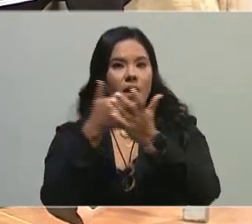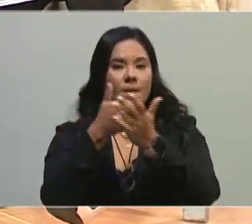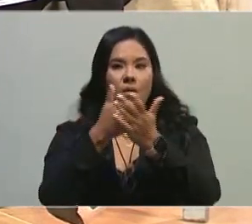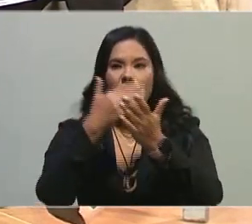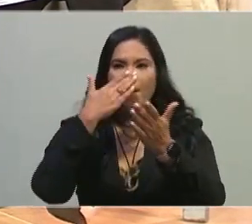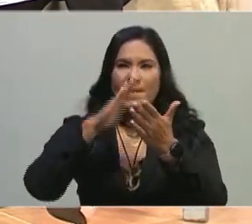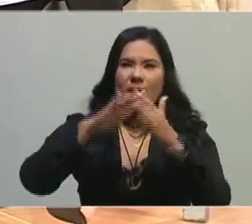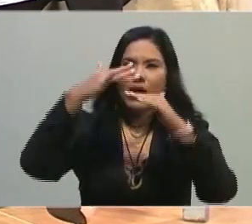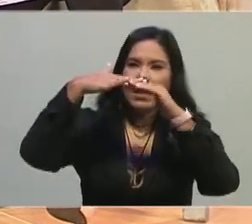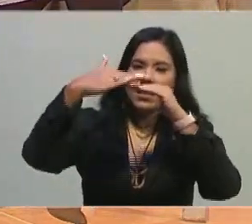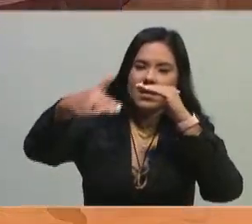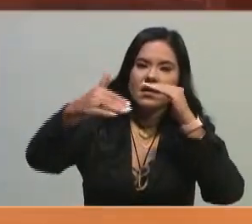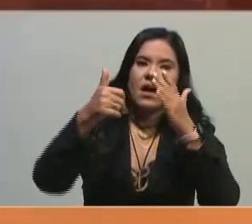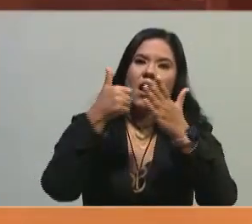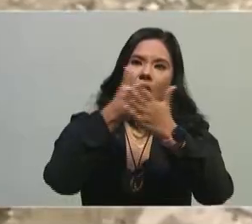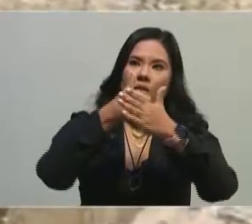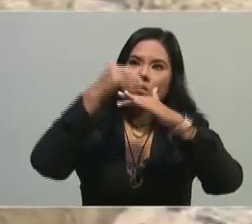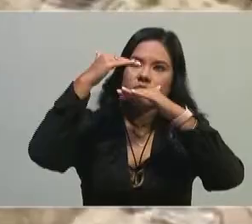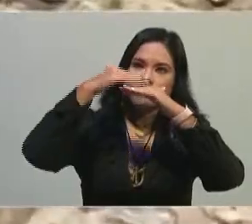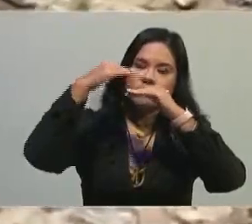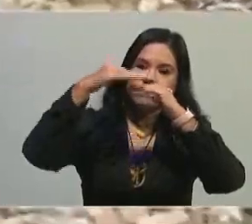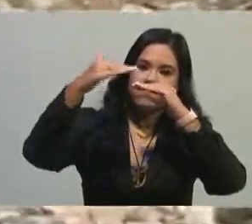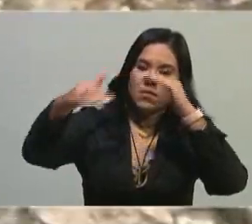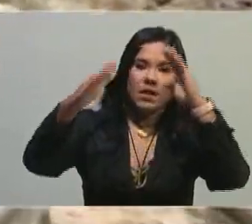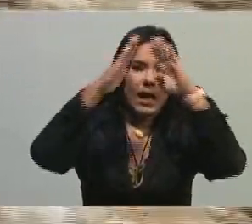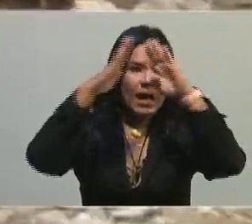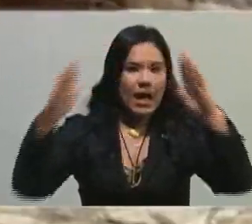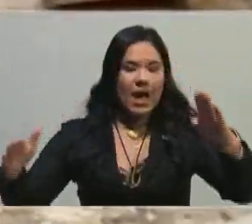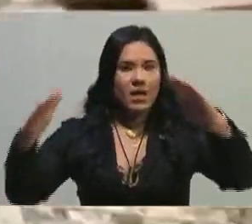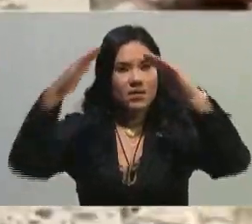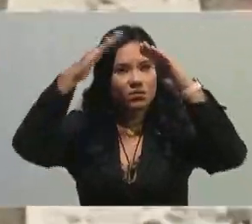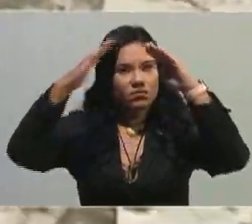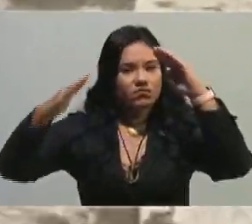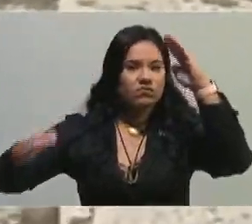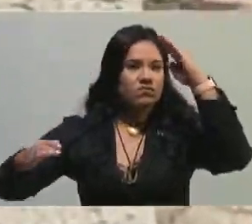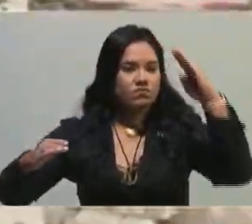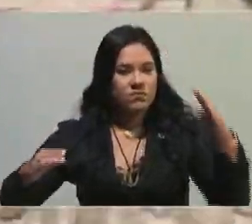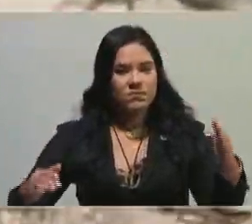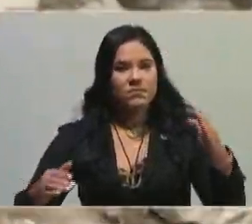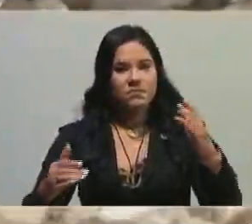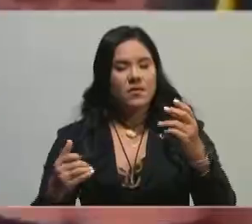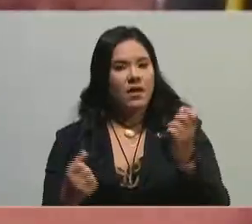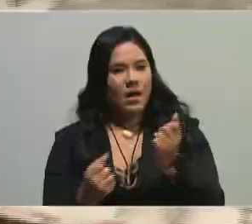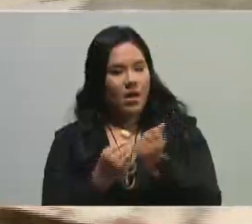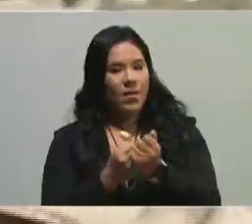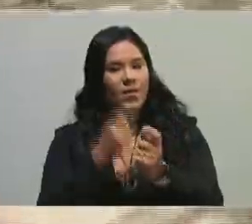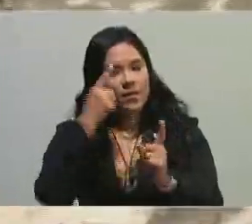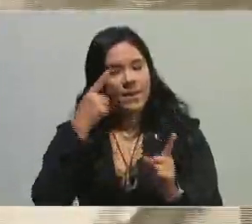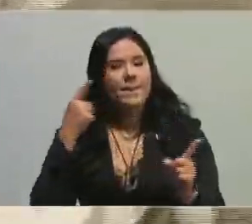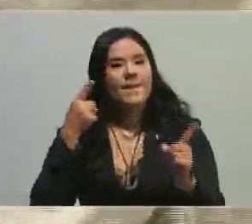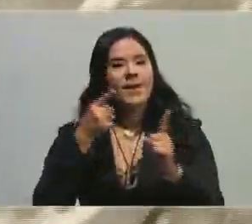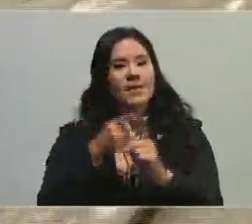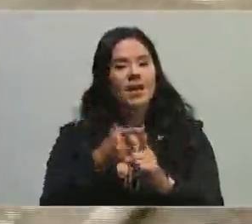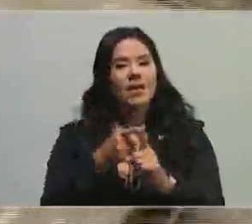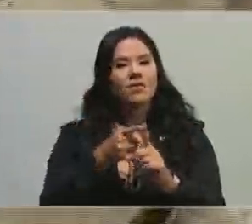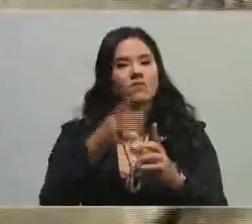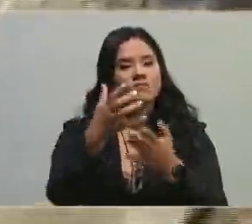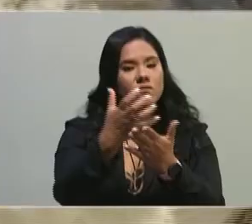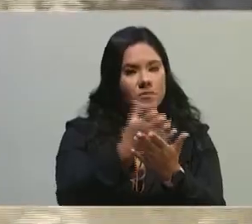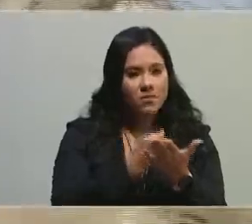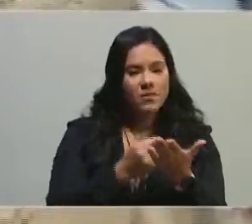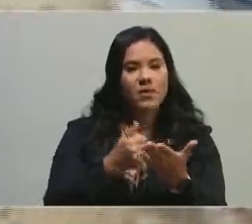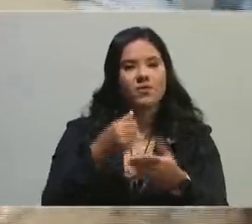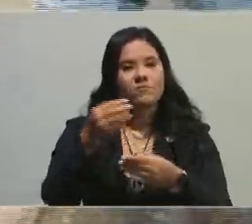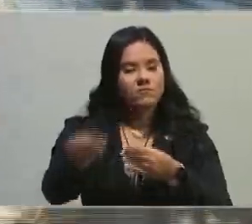condición tanto la madera como su Ah estamos los trabajos que hac impactando en la reparación